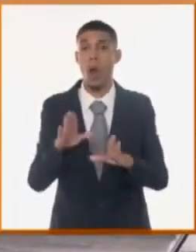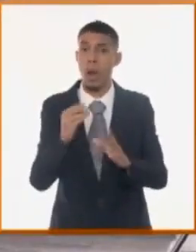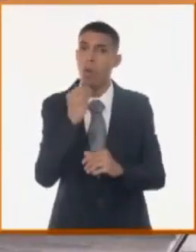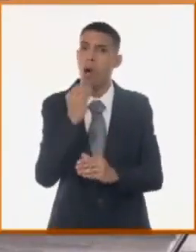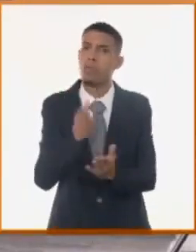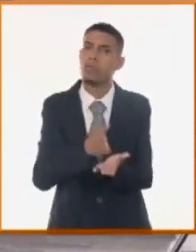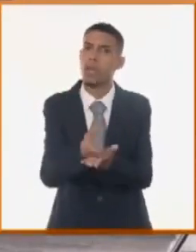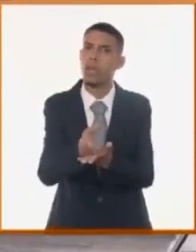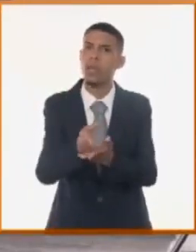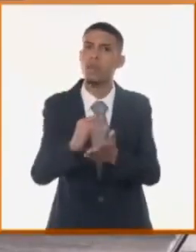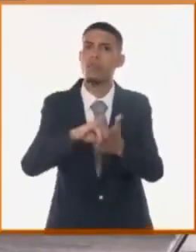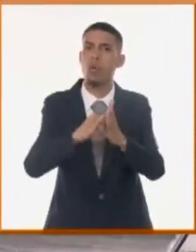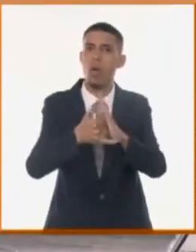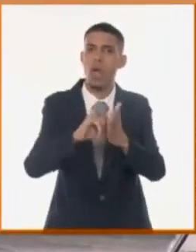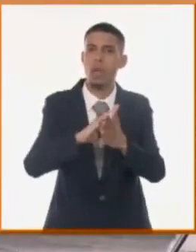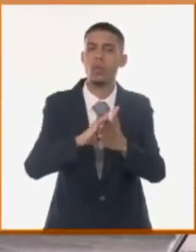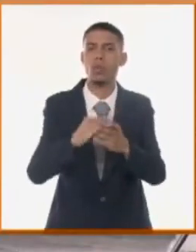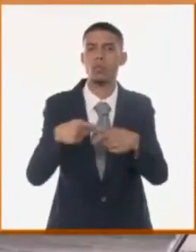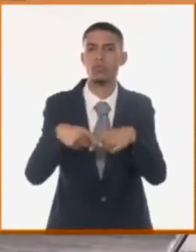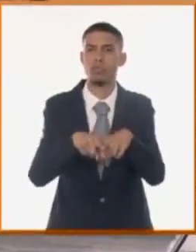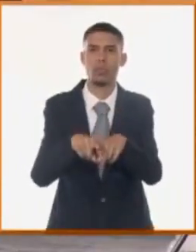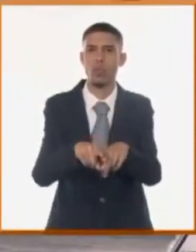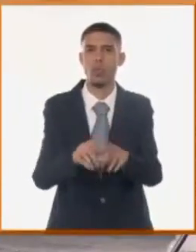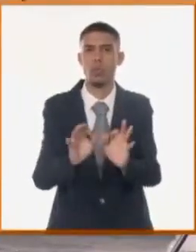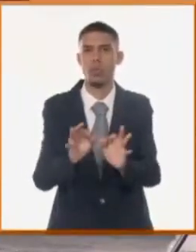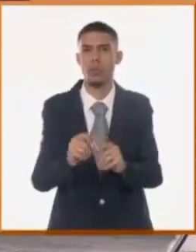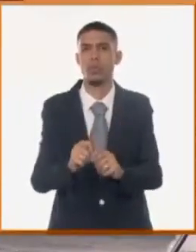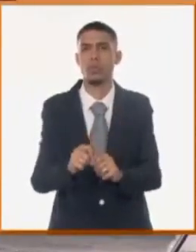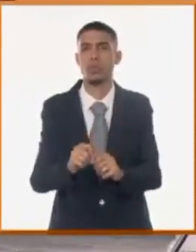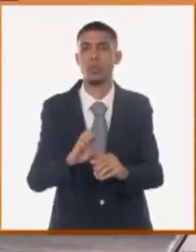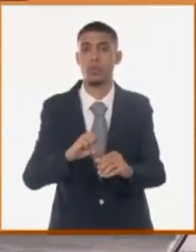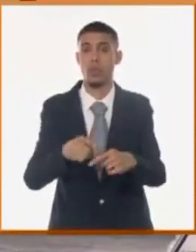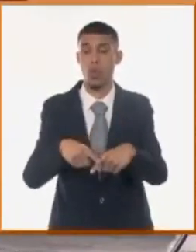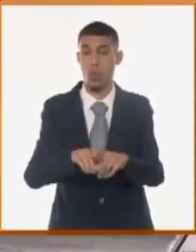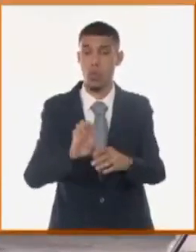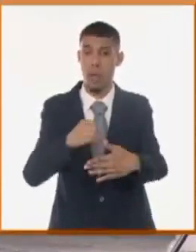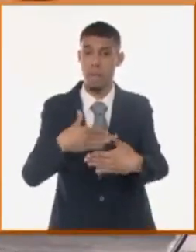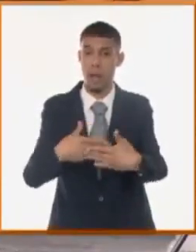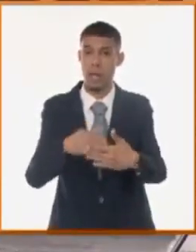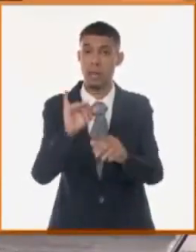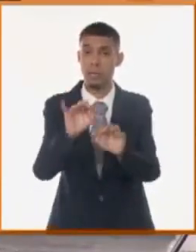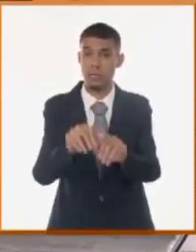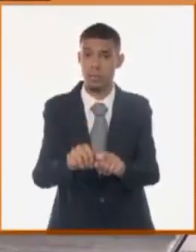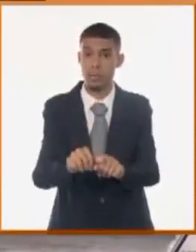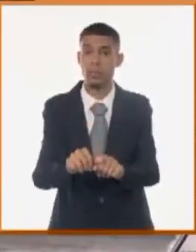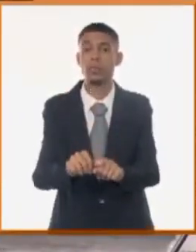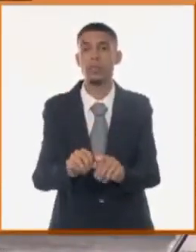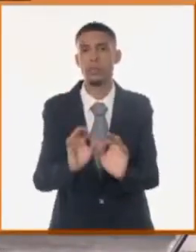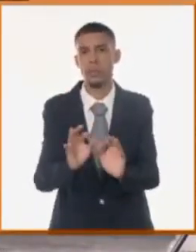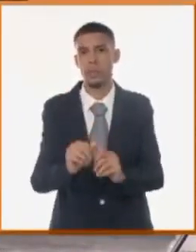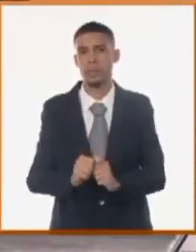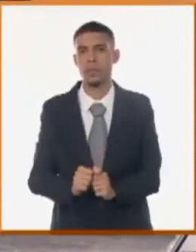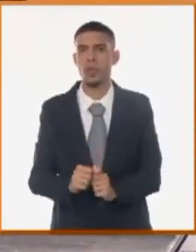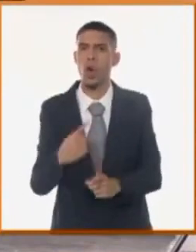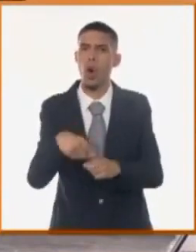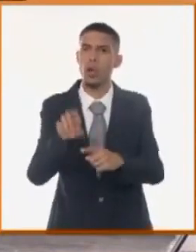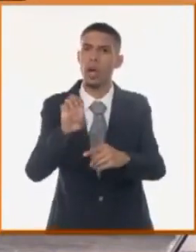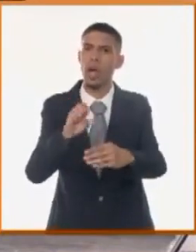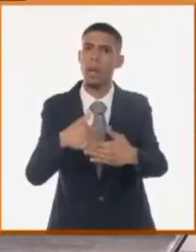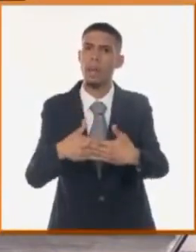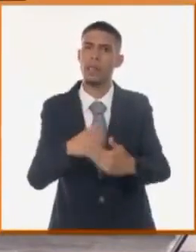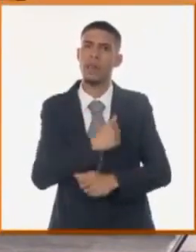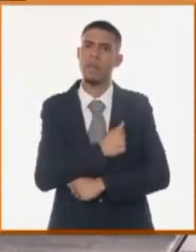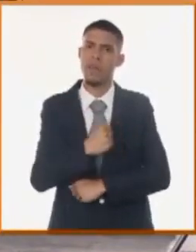juntos de ideas multimedia también con DESOF, como lo tenemos con otras empresas del sector estatal y del sector privado también en